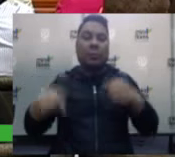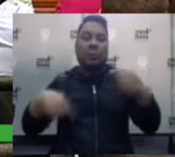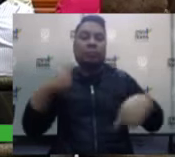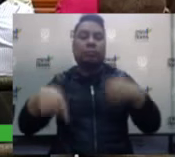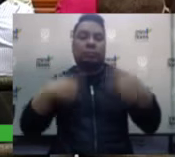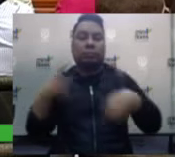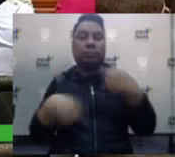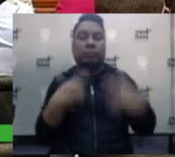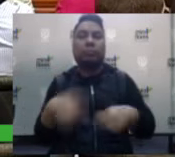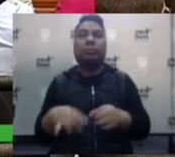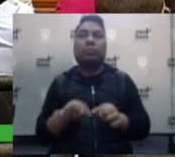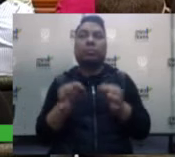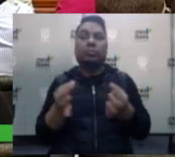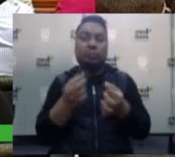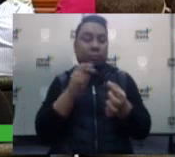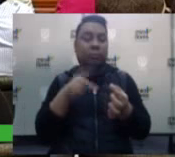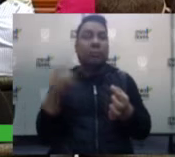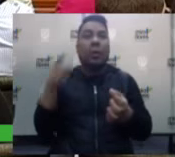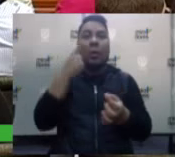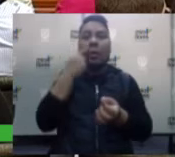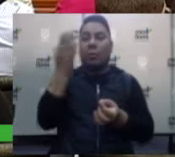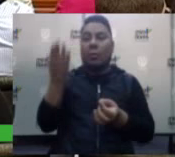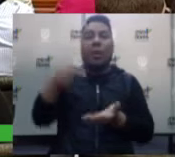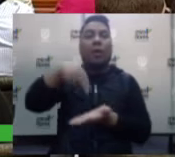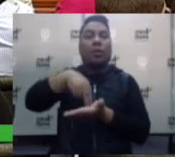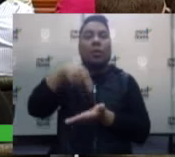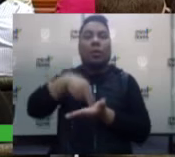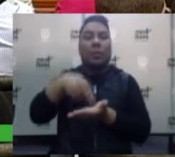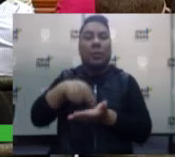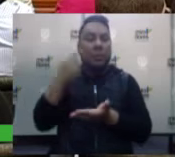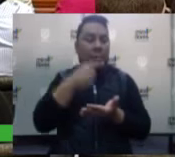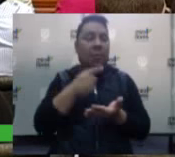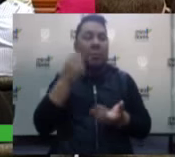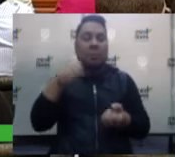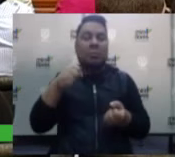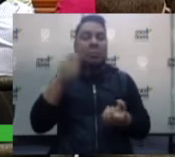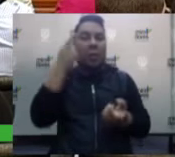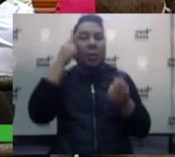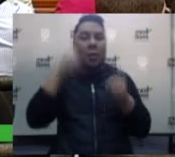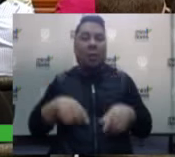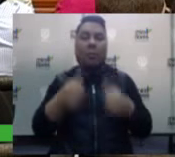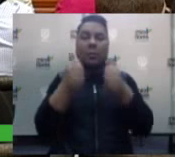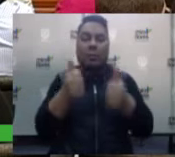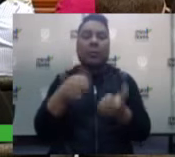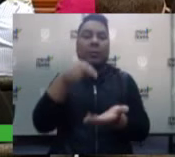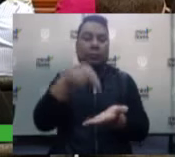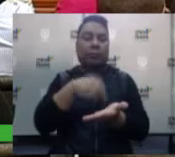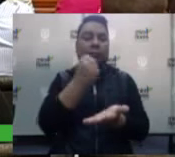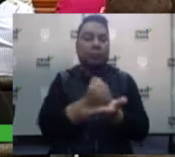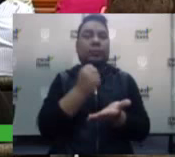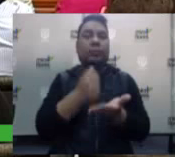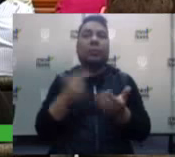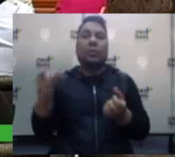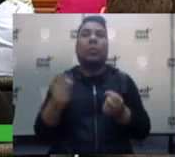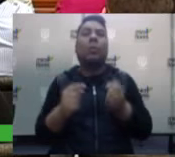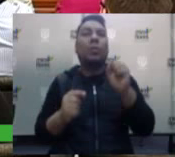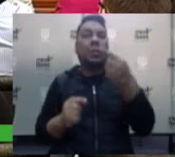previa conformidad del notario, para luego continuar con el orden correlativamente de las ubicaciones. Una vez que